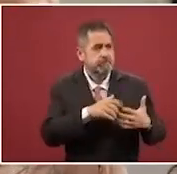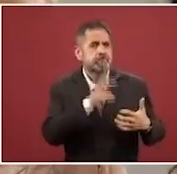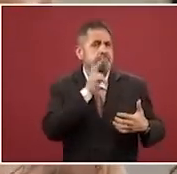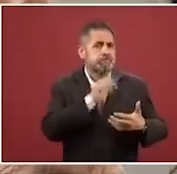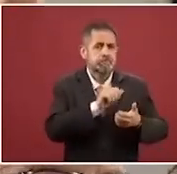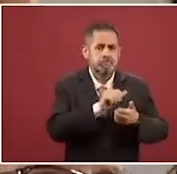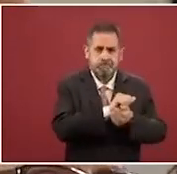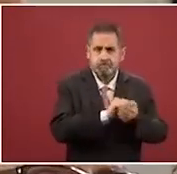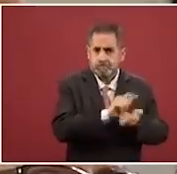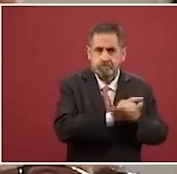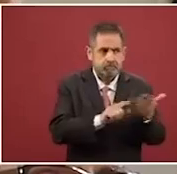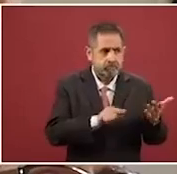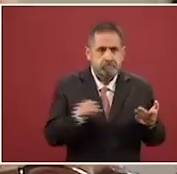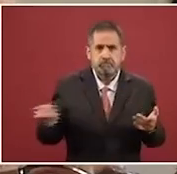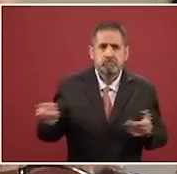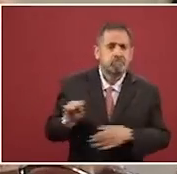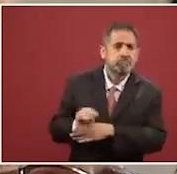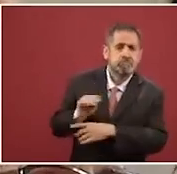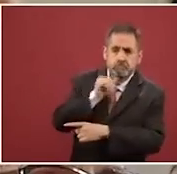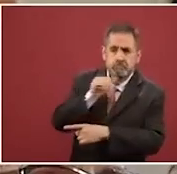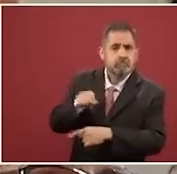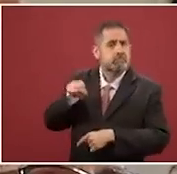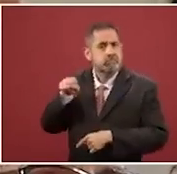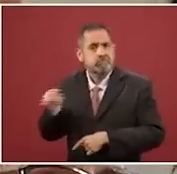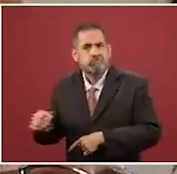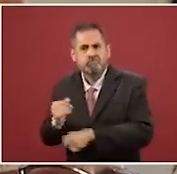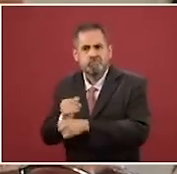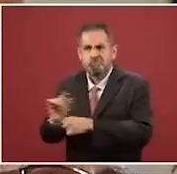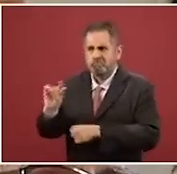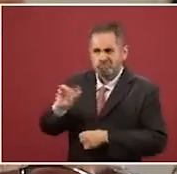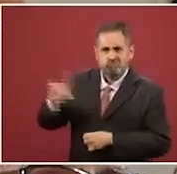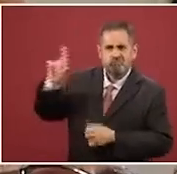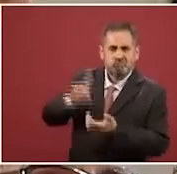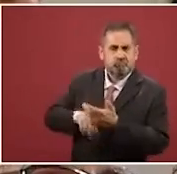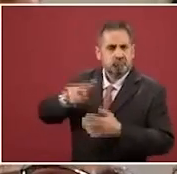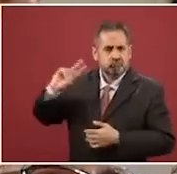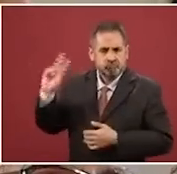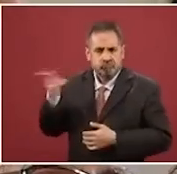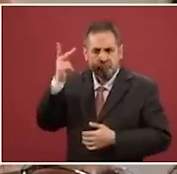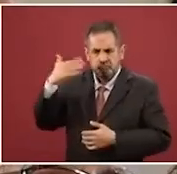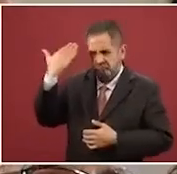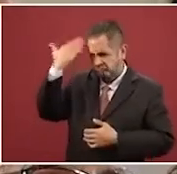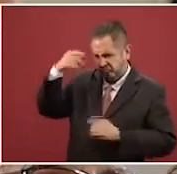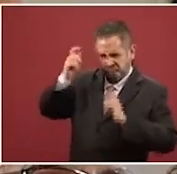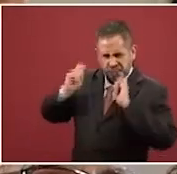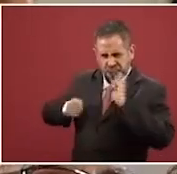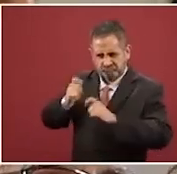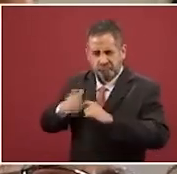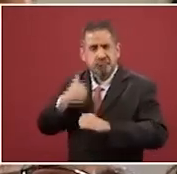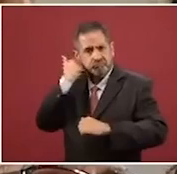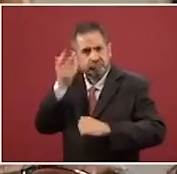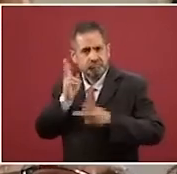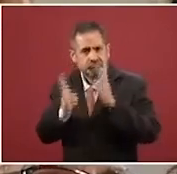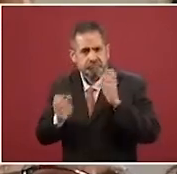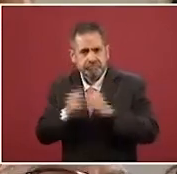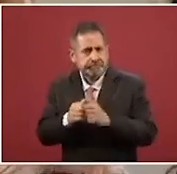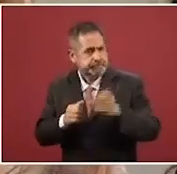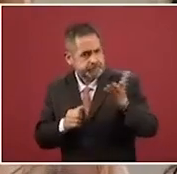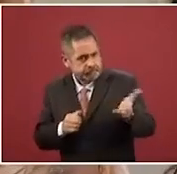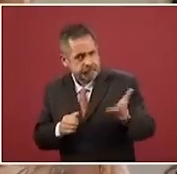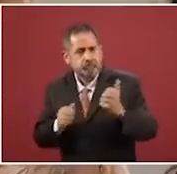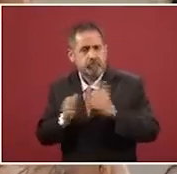la posibilidad de que científicos e investigadores del Politécnico platiquen con usted o con